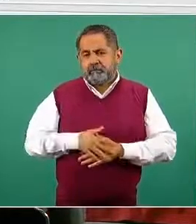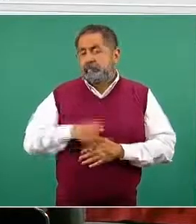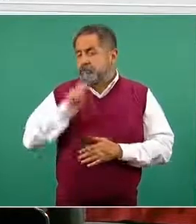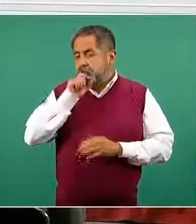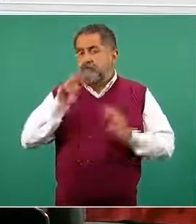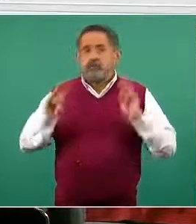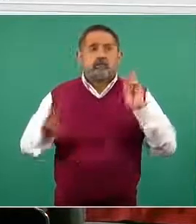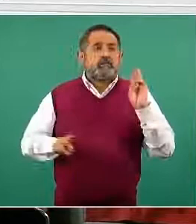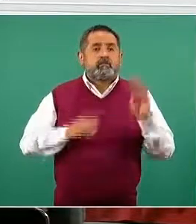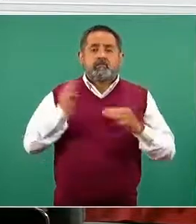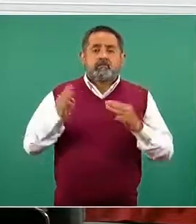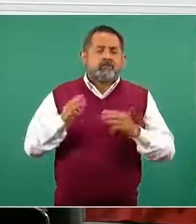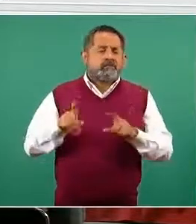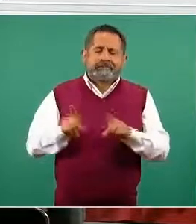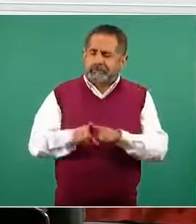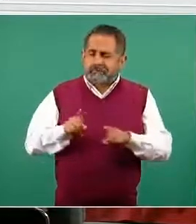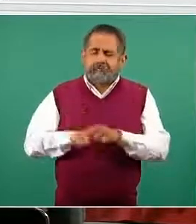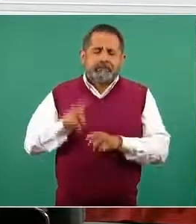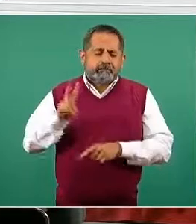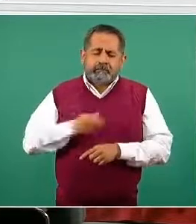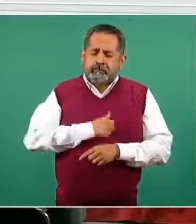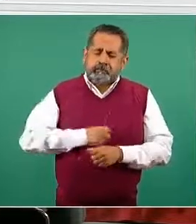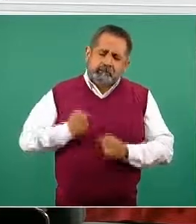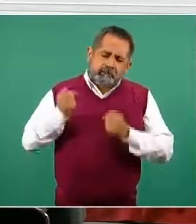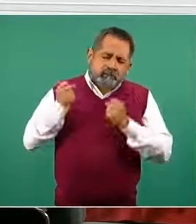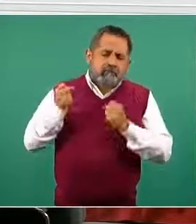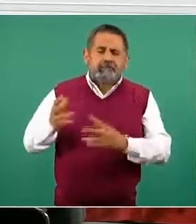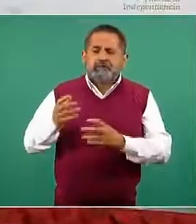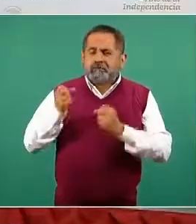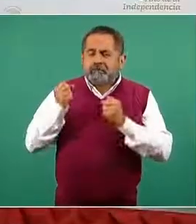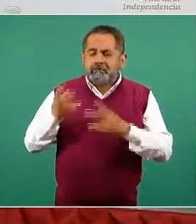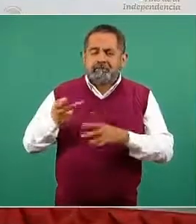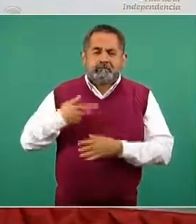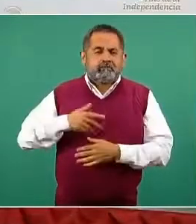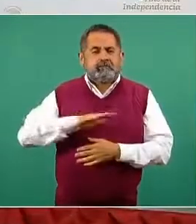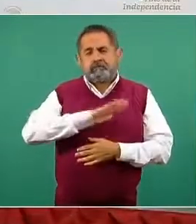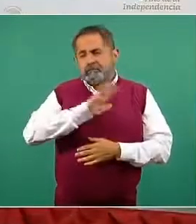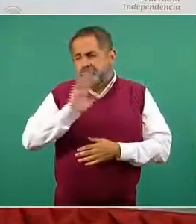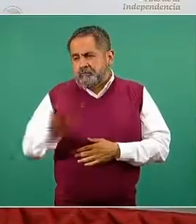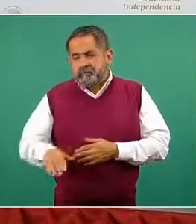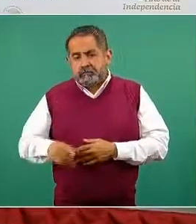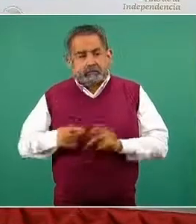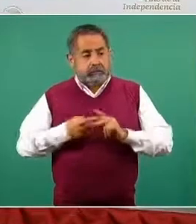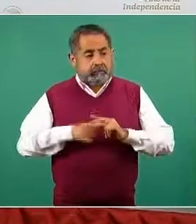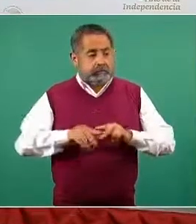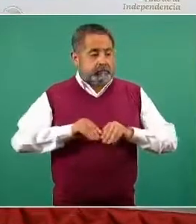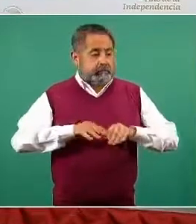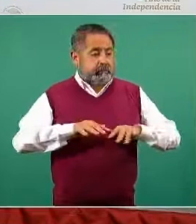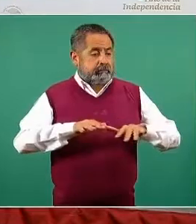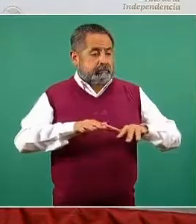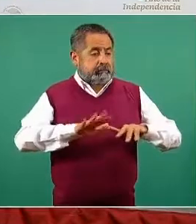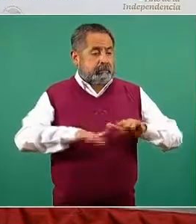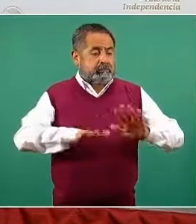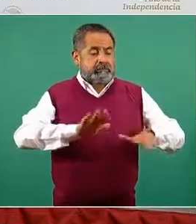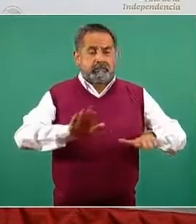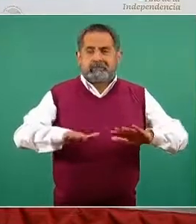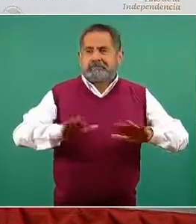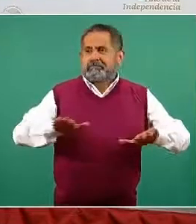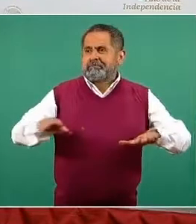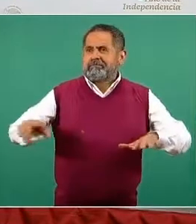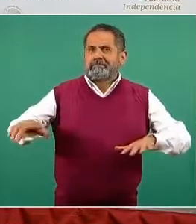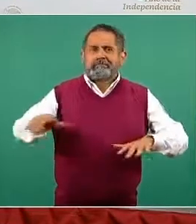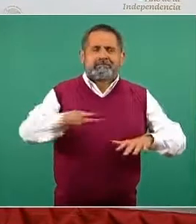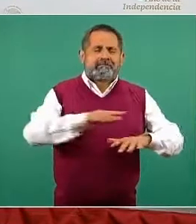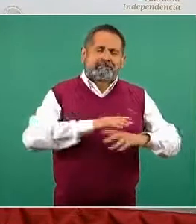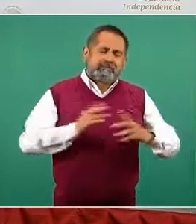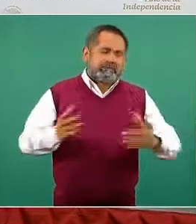mundo muchas personas desafortunadamente han perdido la vida después de la introducción de este virus a nuestro